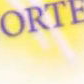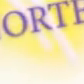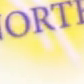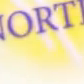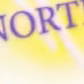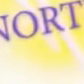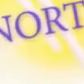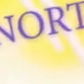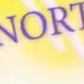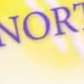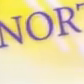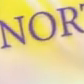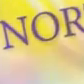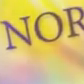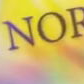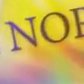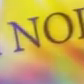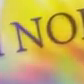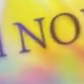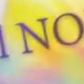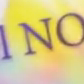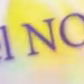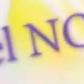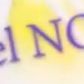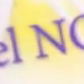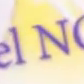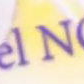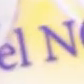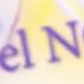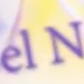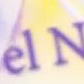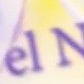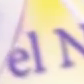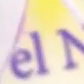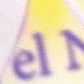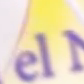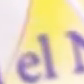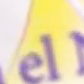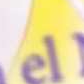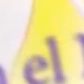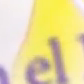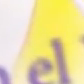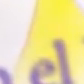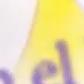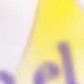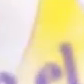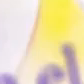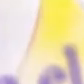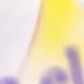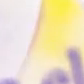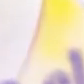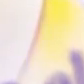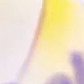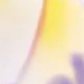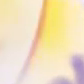Para usted, para los que viven lejos de un templo, los que están enfermos, presos o imposibilitados